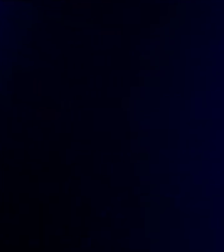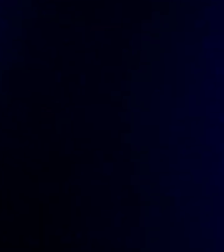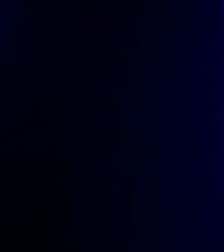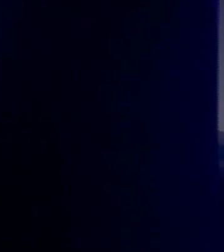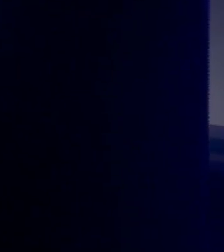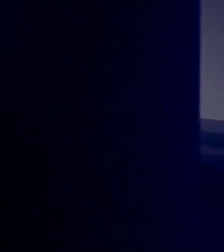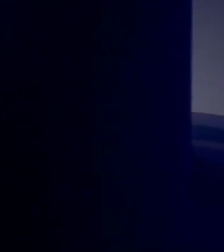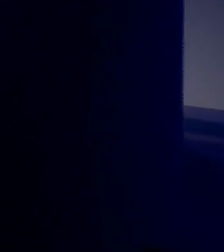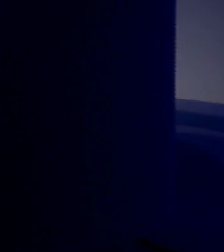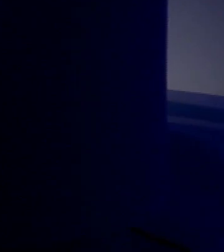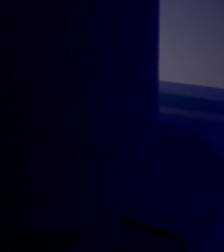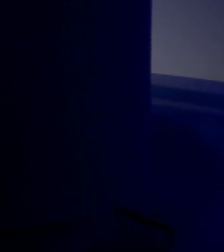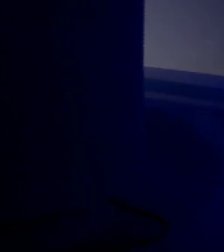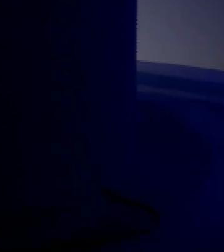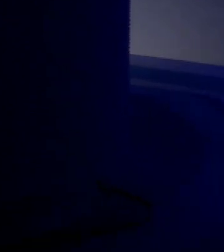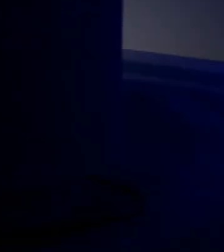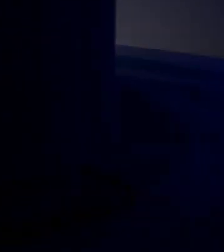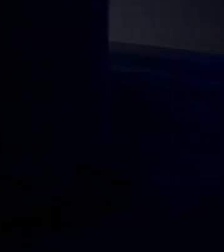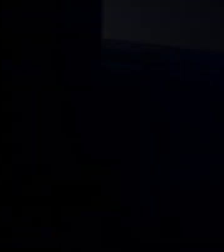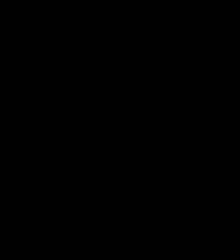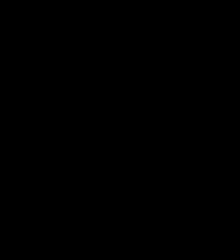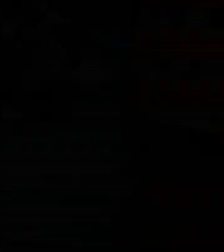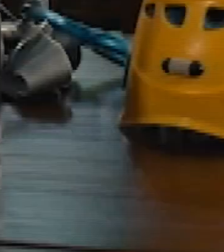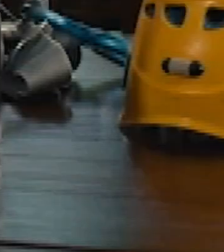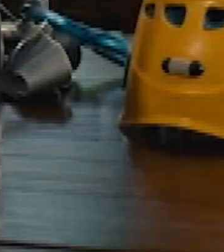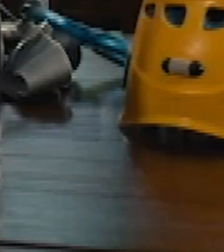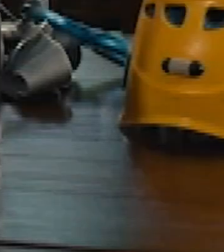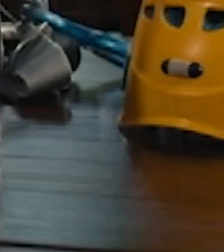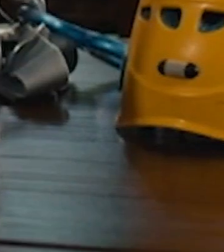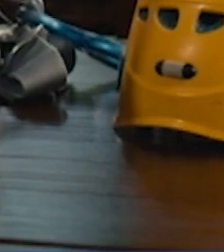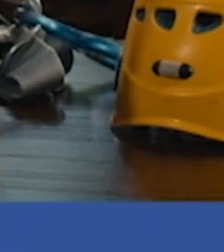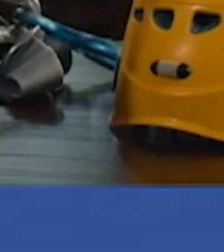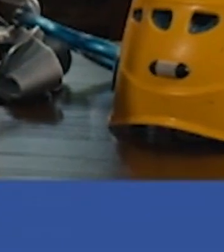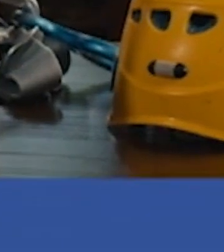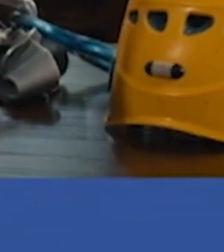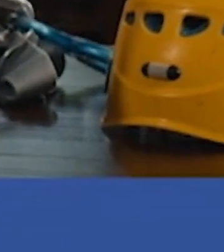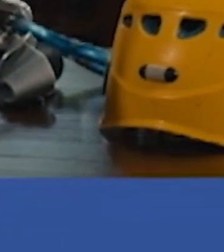Distancias igual a